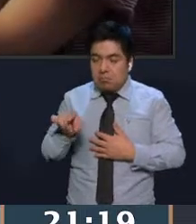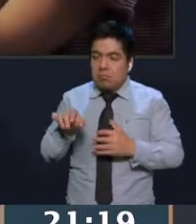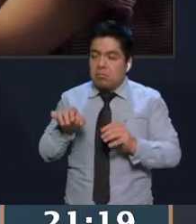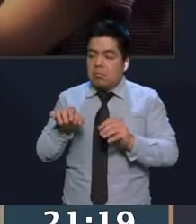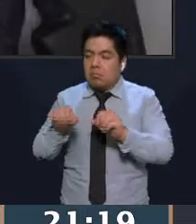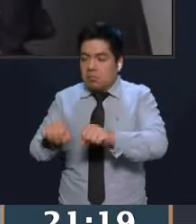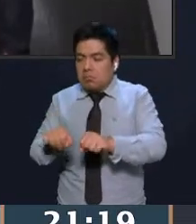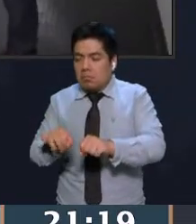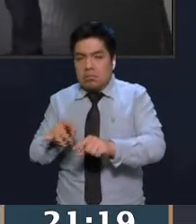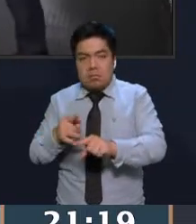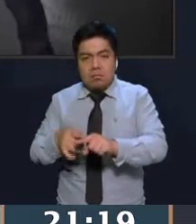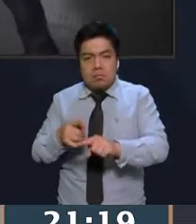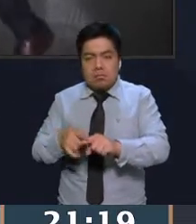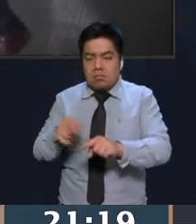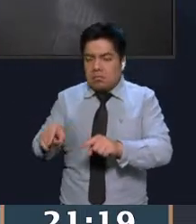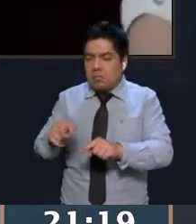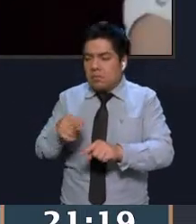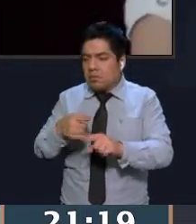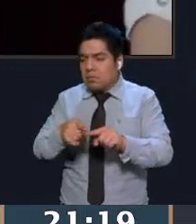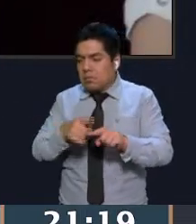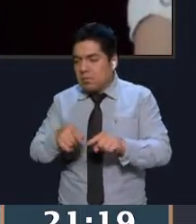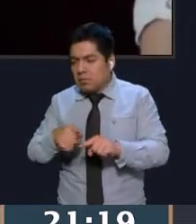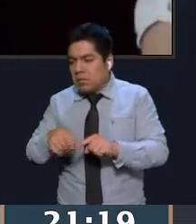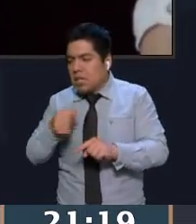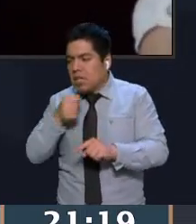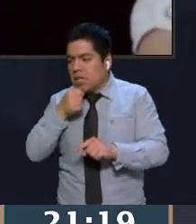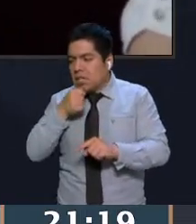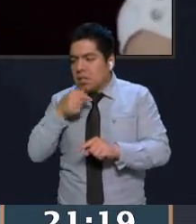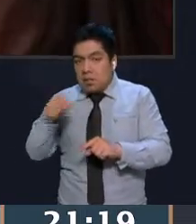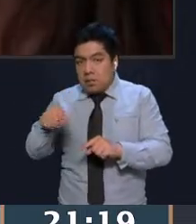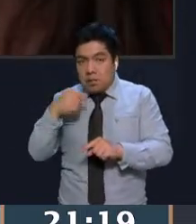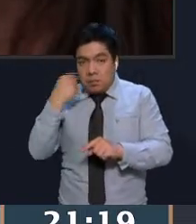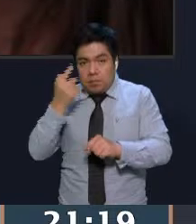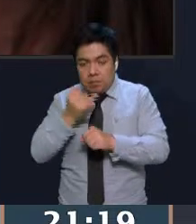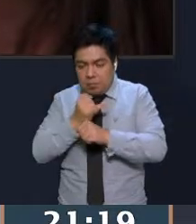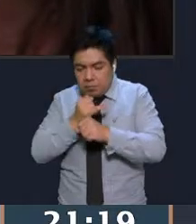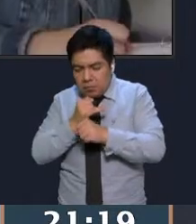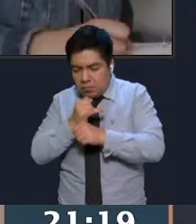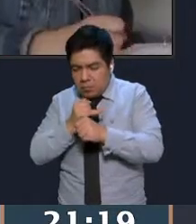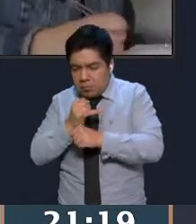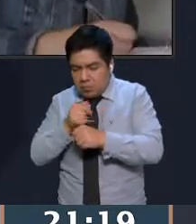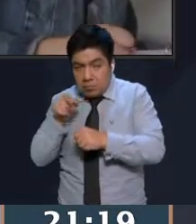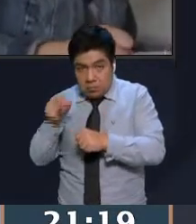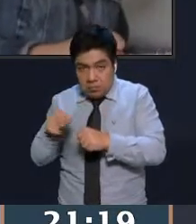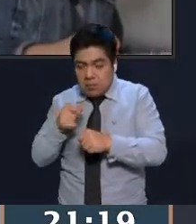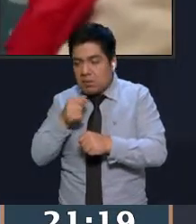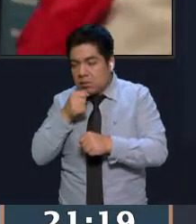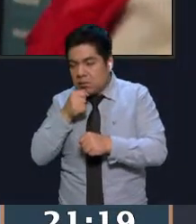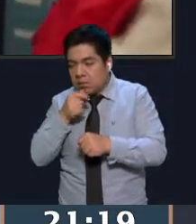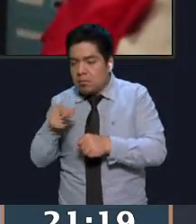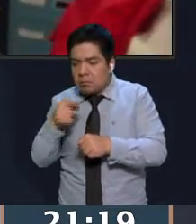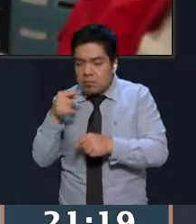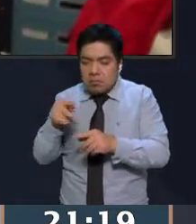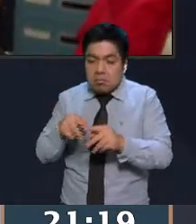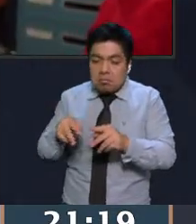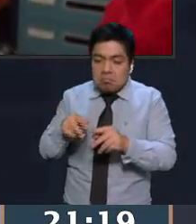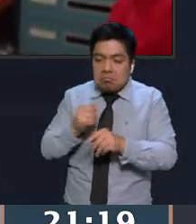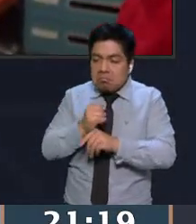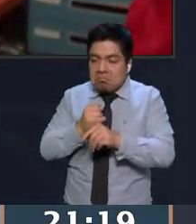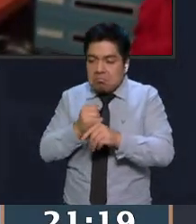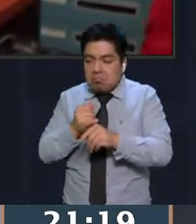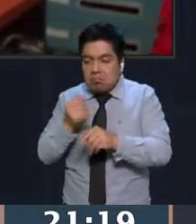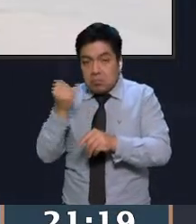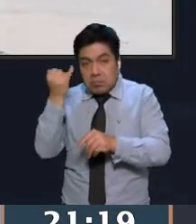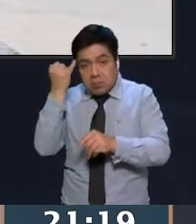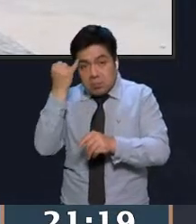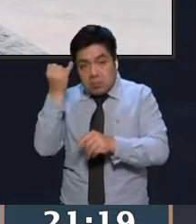tiempo a reporteros que quieren hacer investigación periodística, se les induce una idea